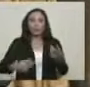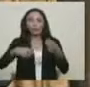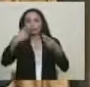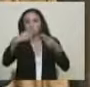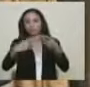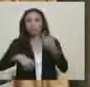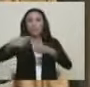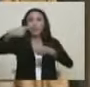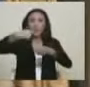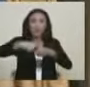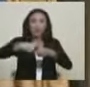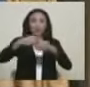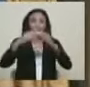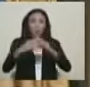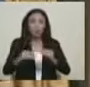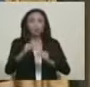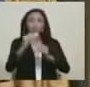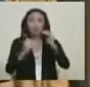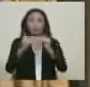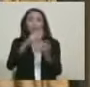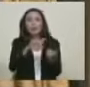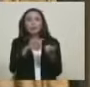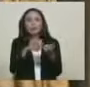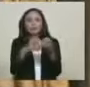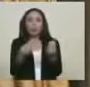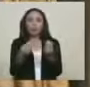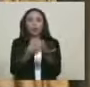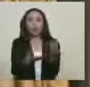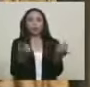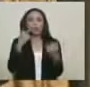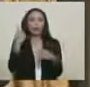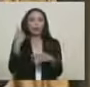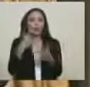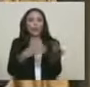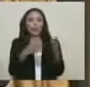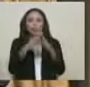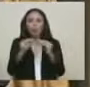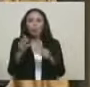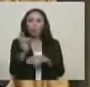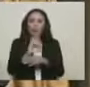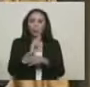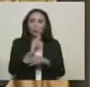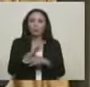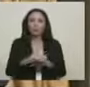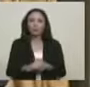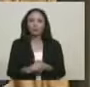nacional. Vamos hacia un sistema de subsidio directo,